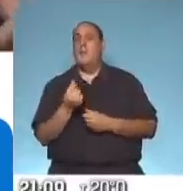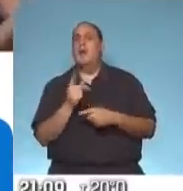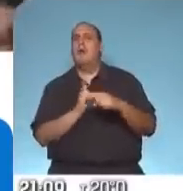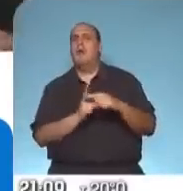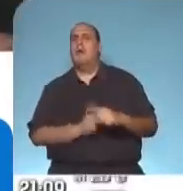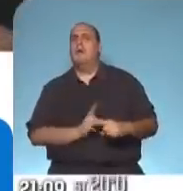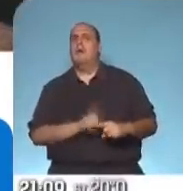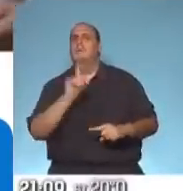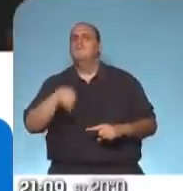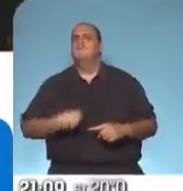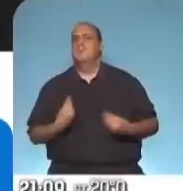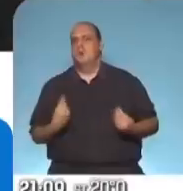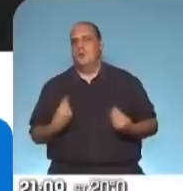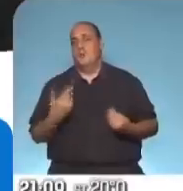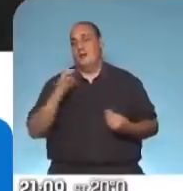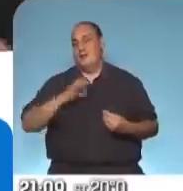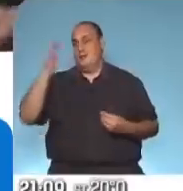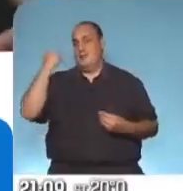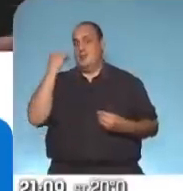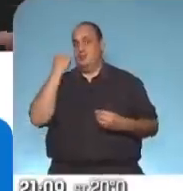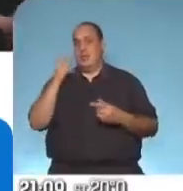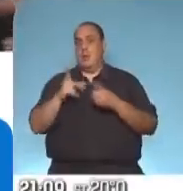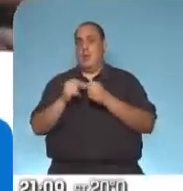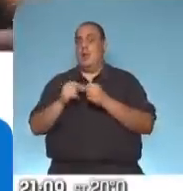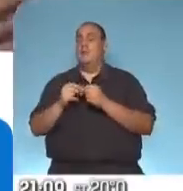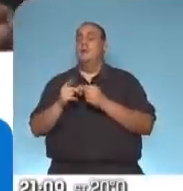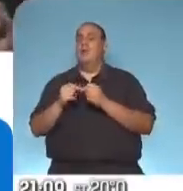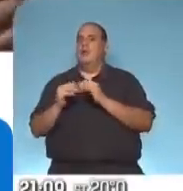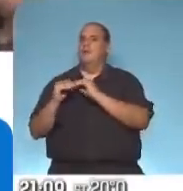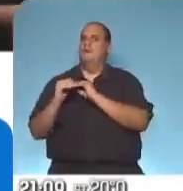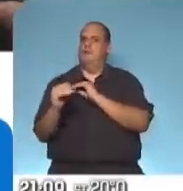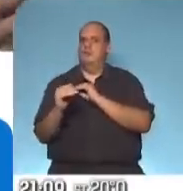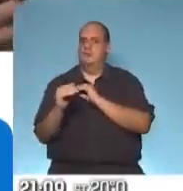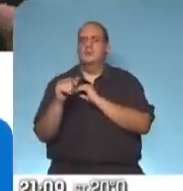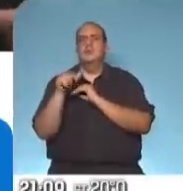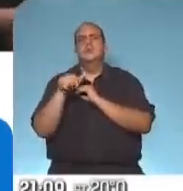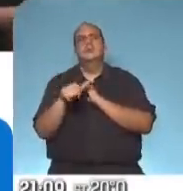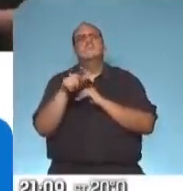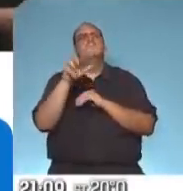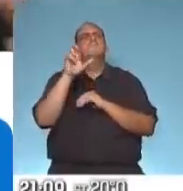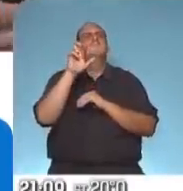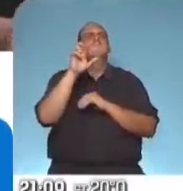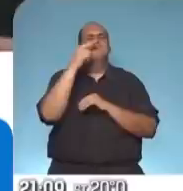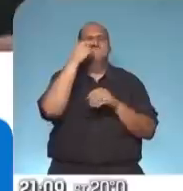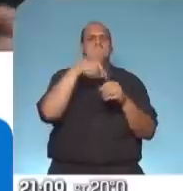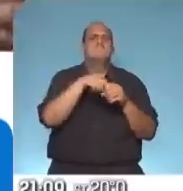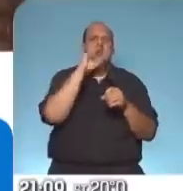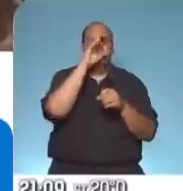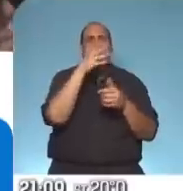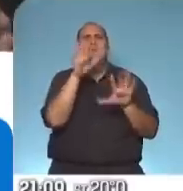este momento, que están congeladas desde el año pasado, a un petróleo que está en un poco más de 45 dólares.